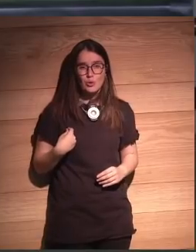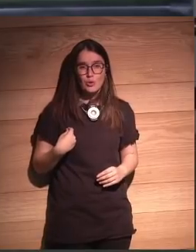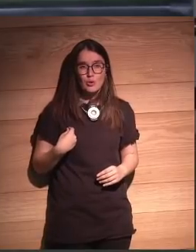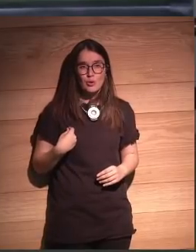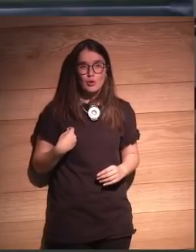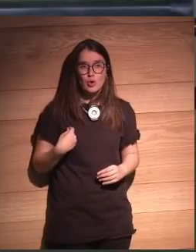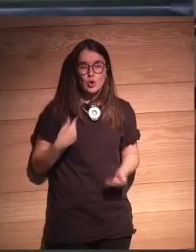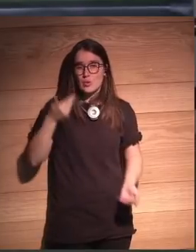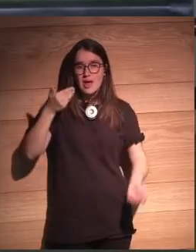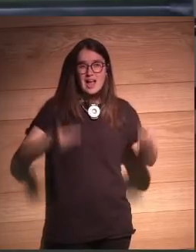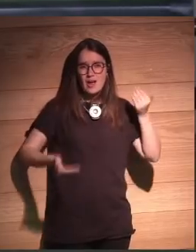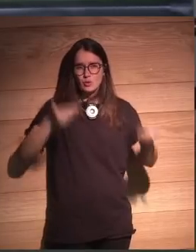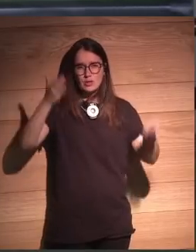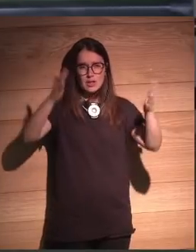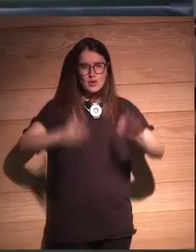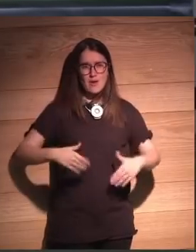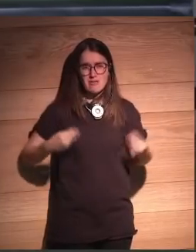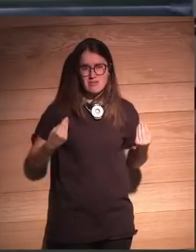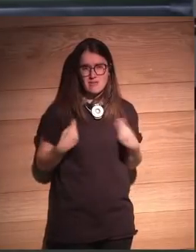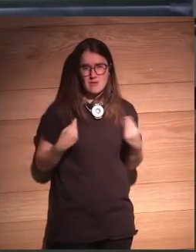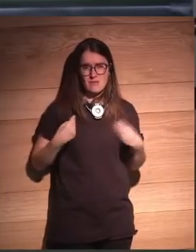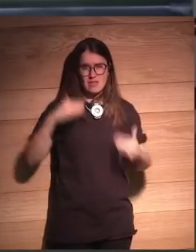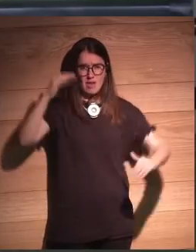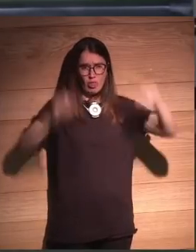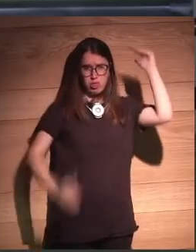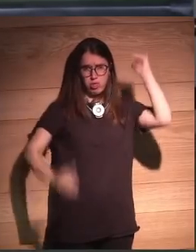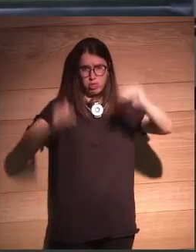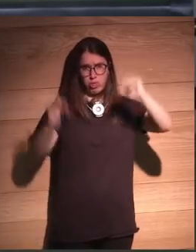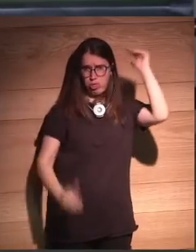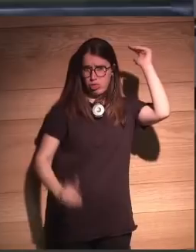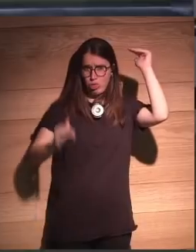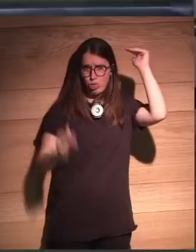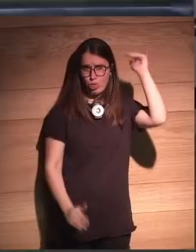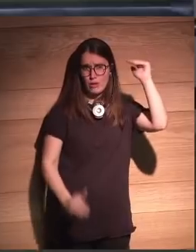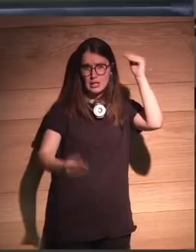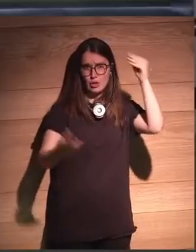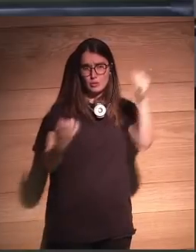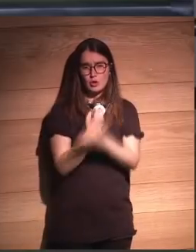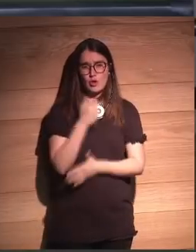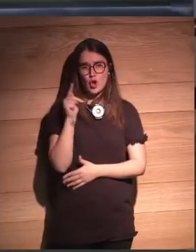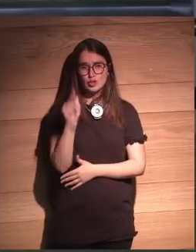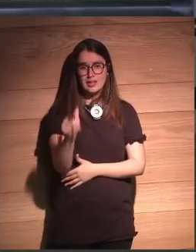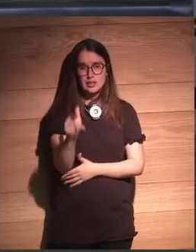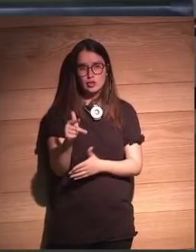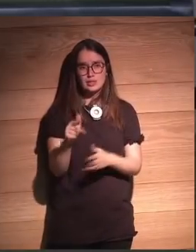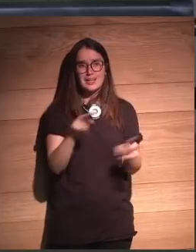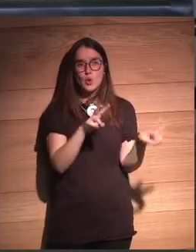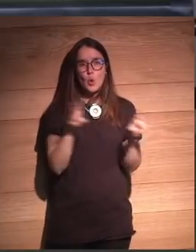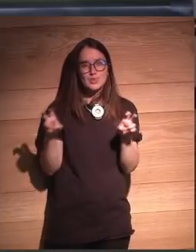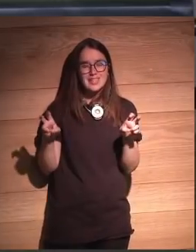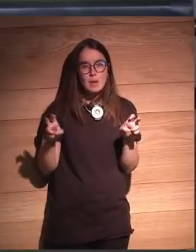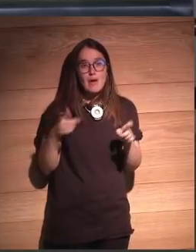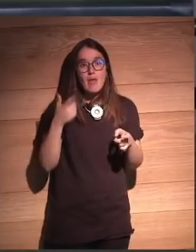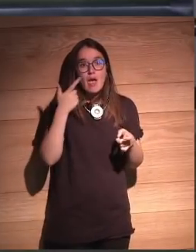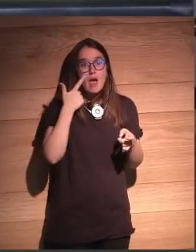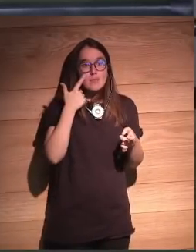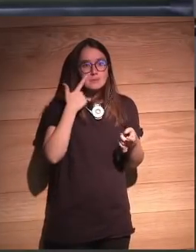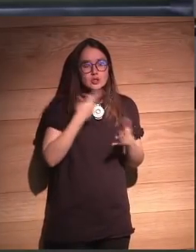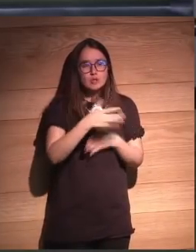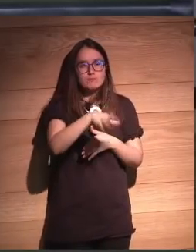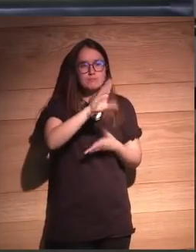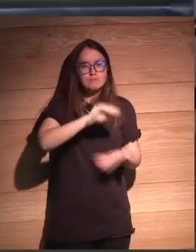con una injusticia de vivienda enorme y una desigualdad de vivienda enorme. Como todos los derechos, es un tema de ver cómo se